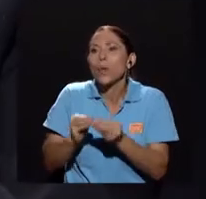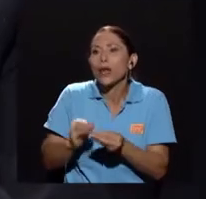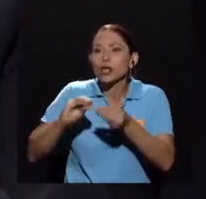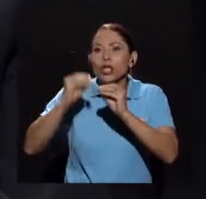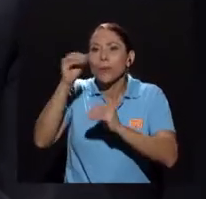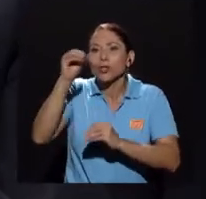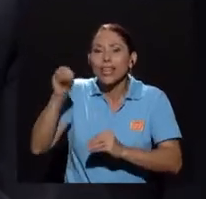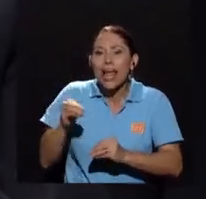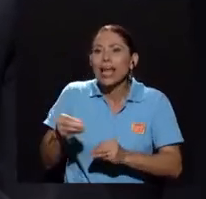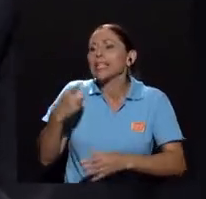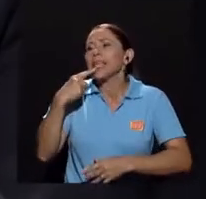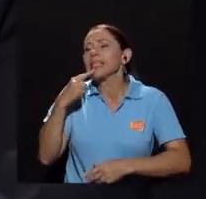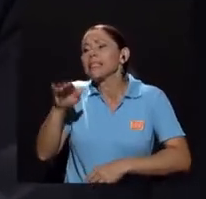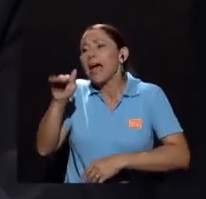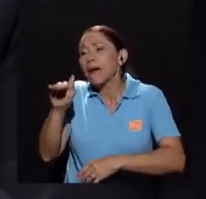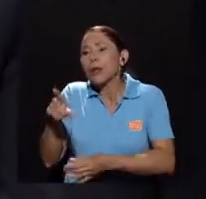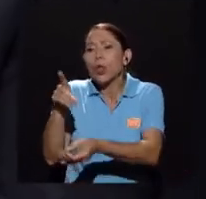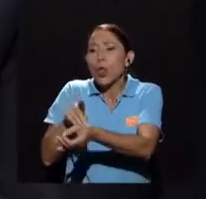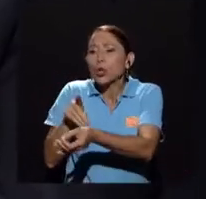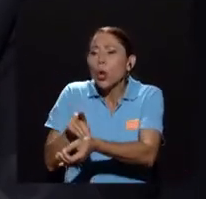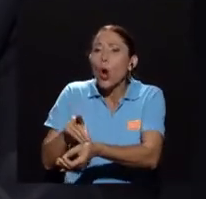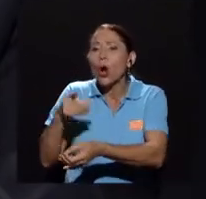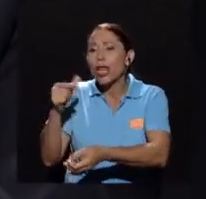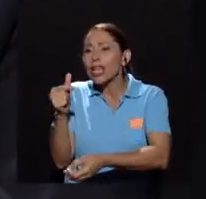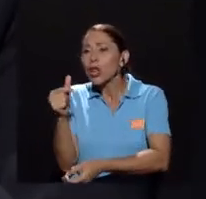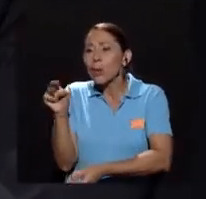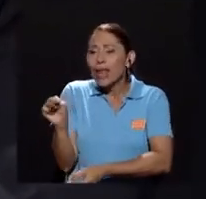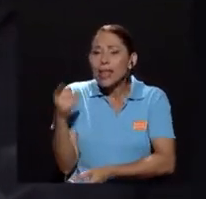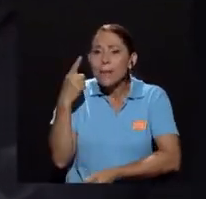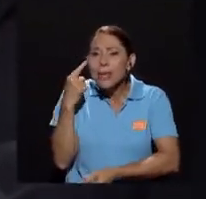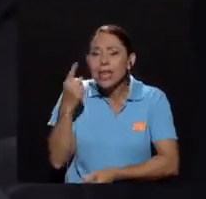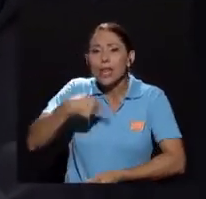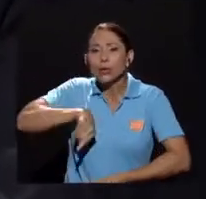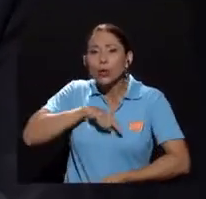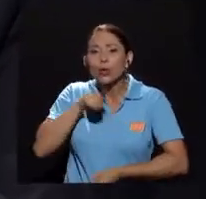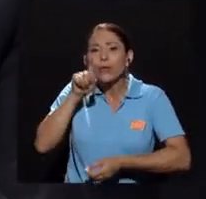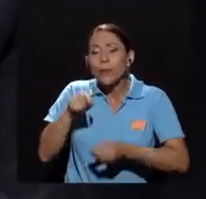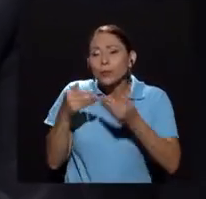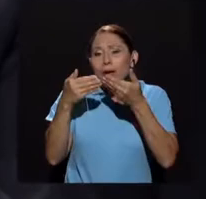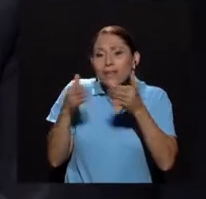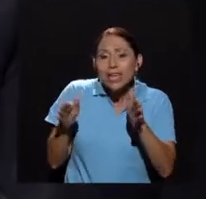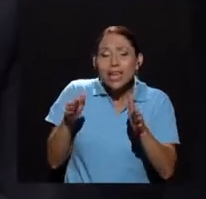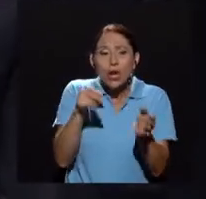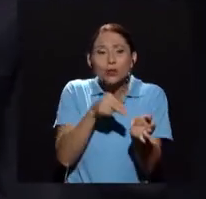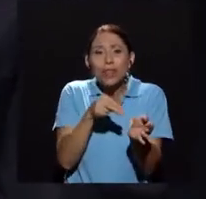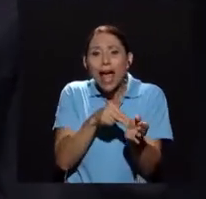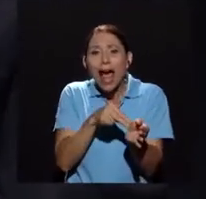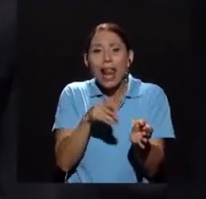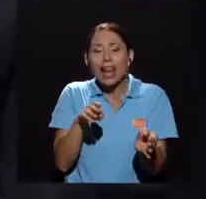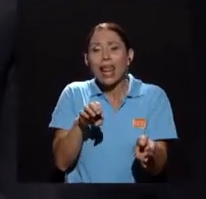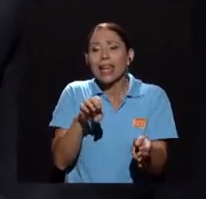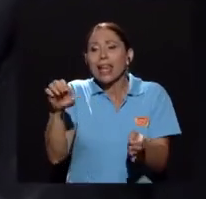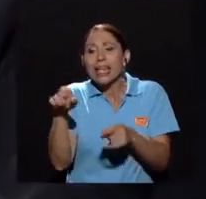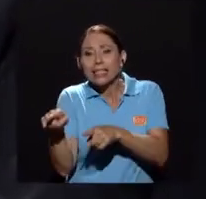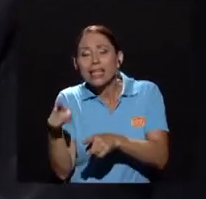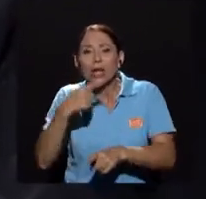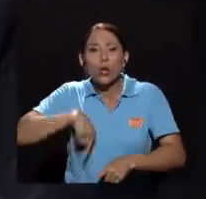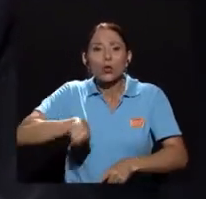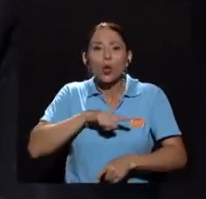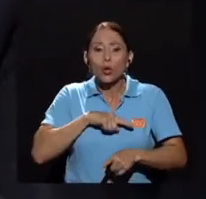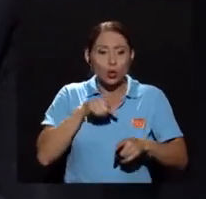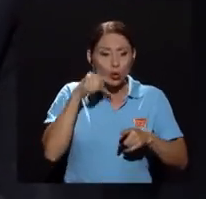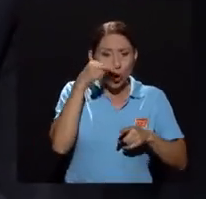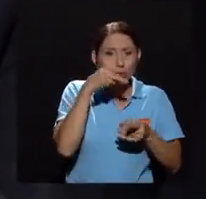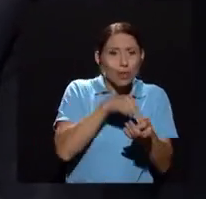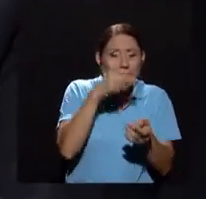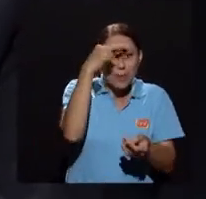y productor miranda bien y es que hay que abrir ese hospital nosotros no no estamos dando abasto los quirófanos del mexico ya